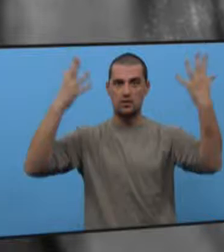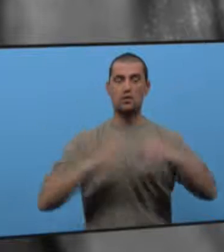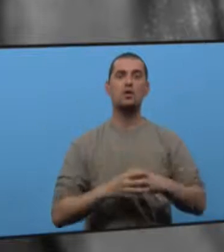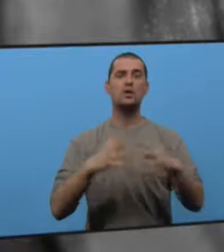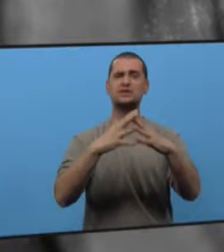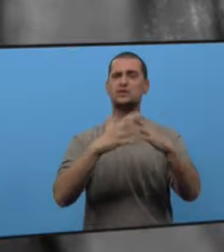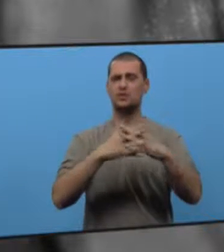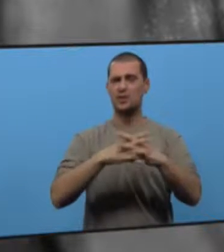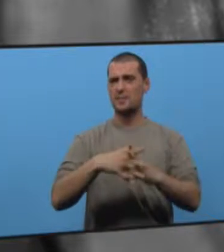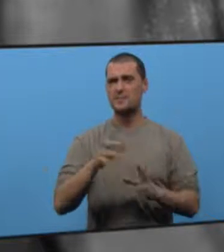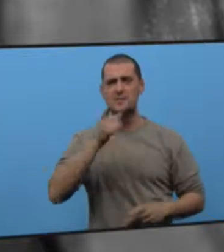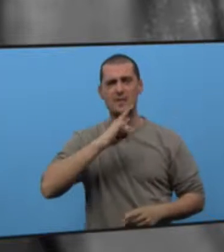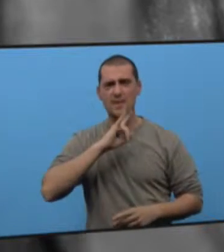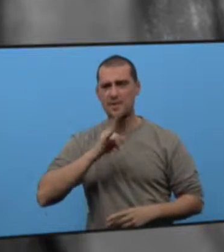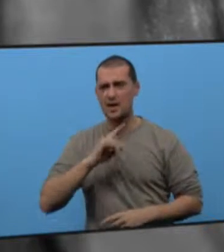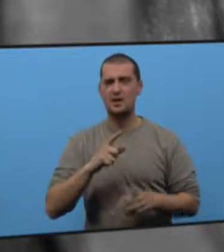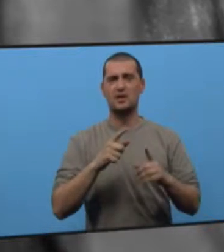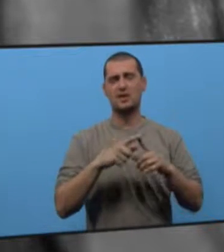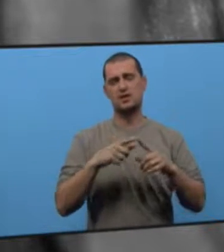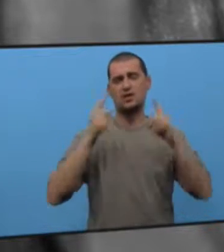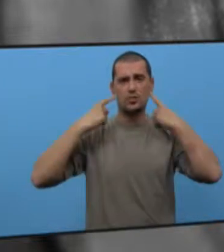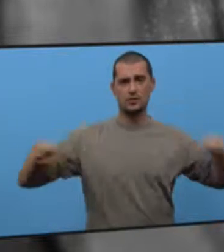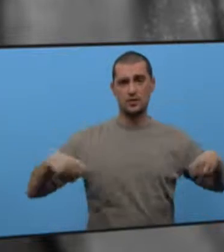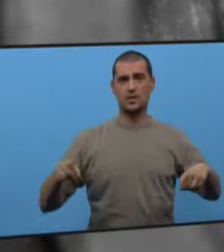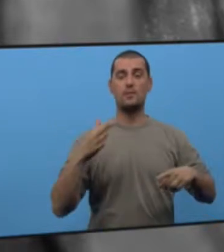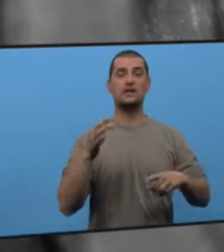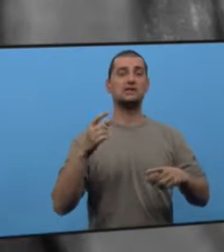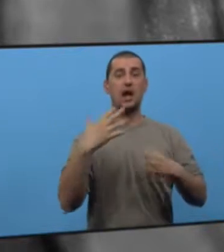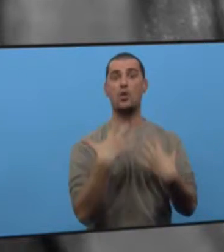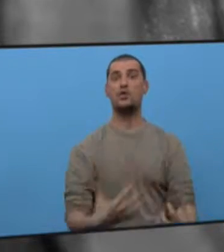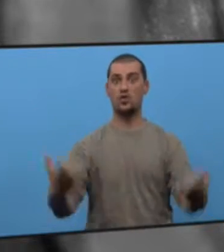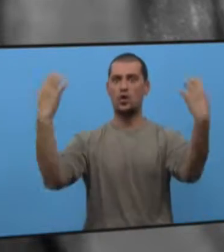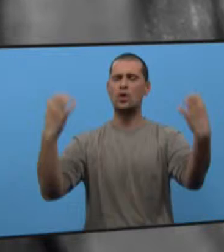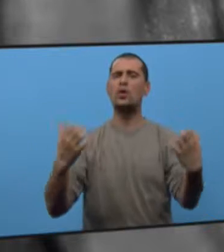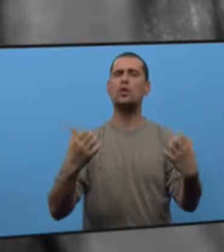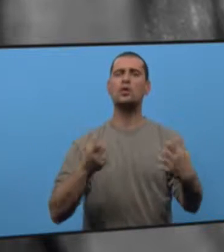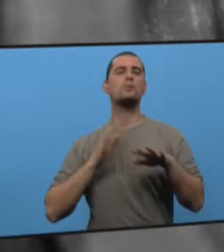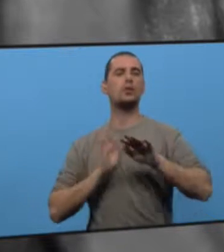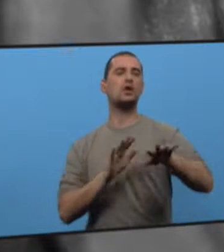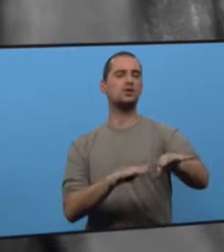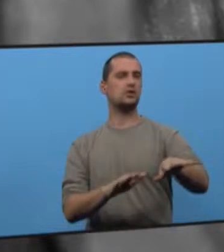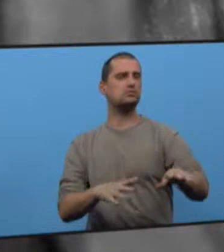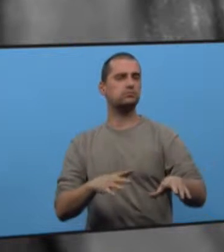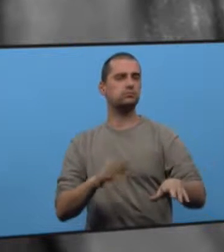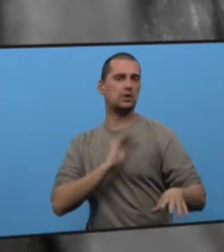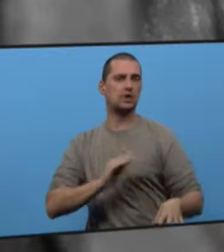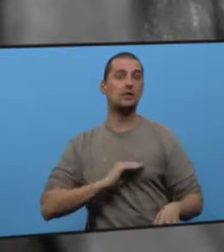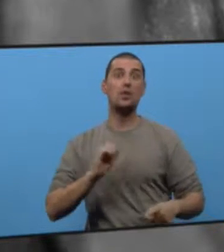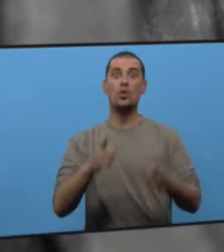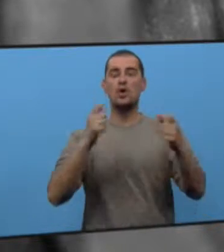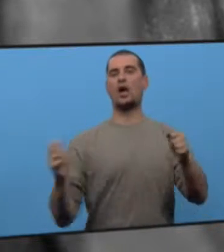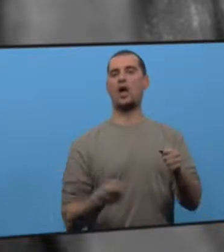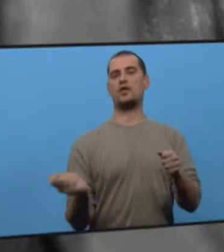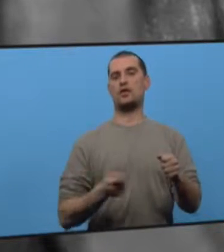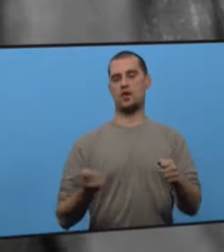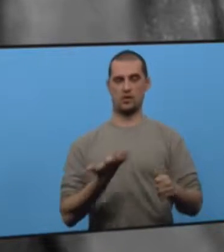estruturais das instalacións que albergan o Conservatorio e Auditorio Municipais motivaron varias protestas, entre elas unha cacerolada ante o